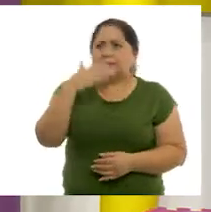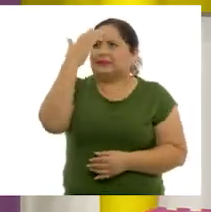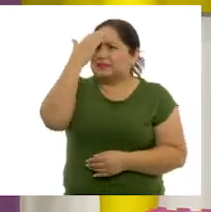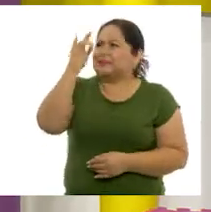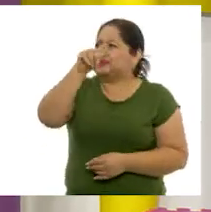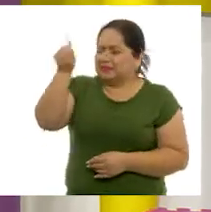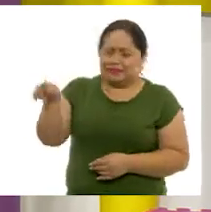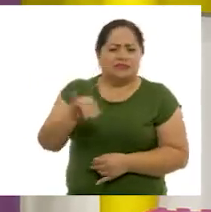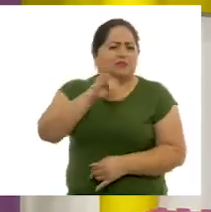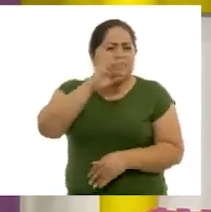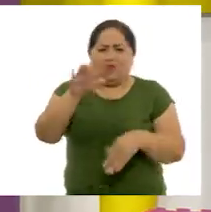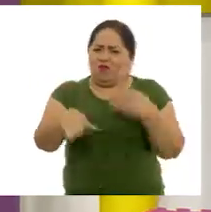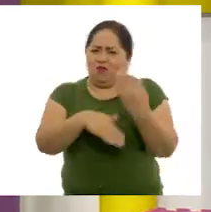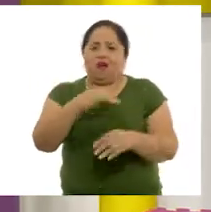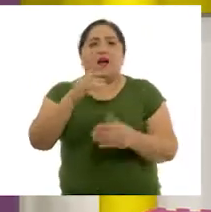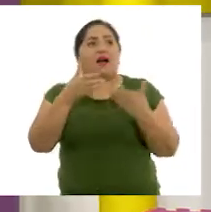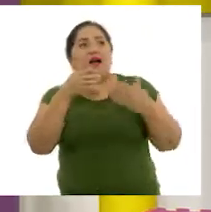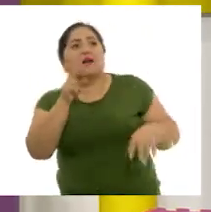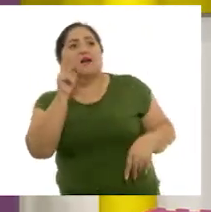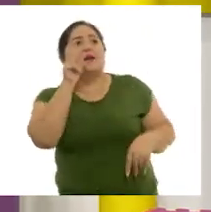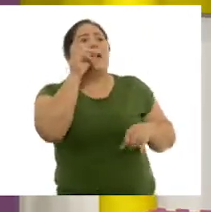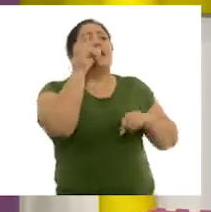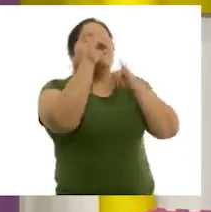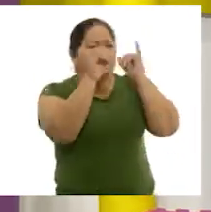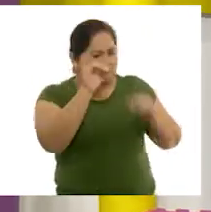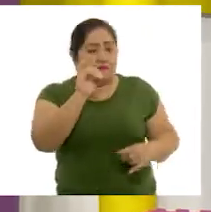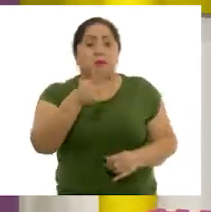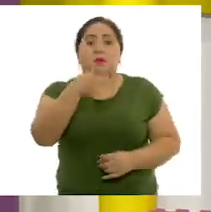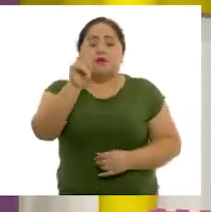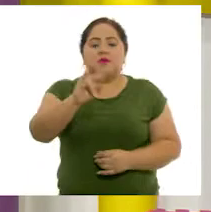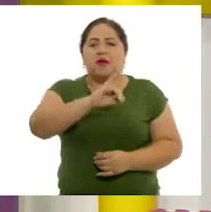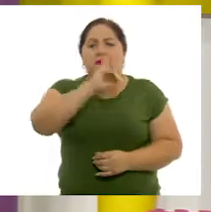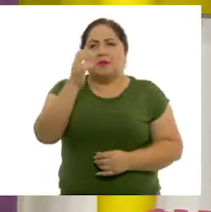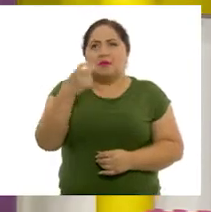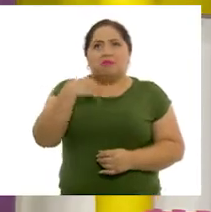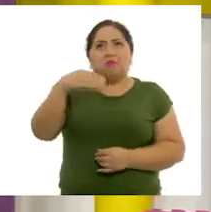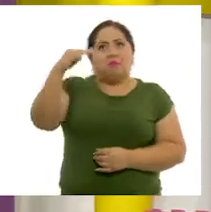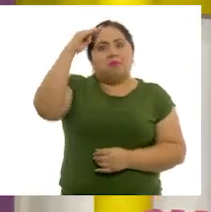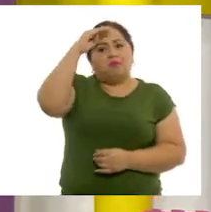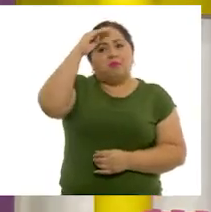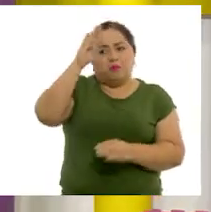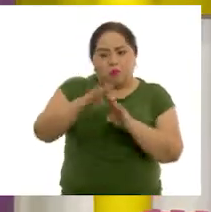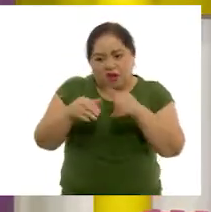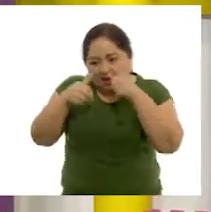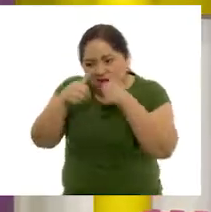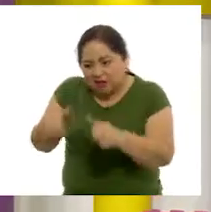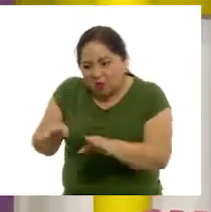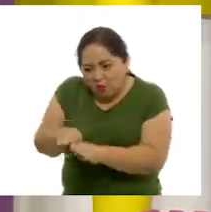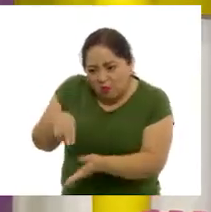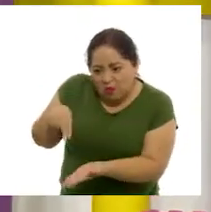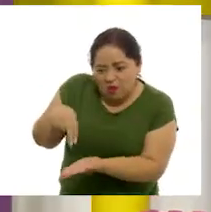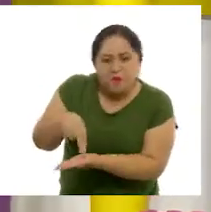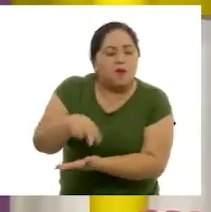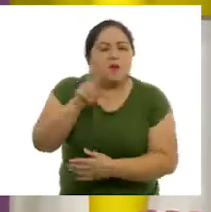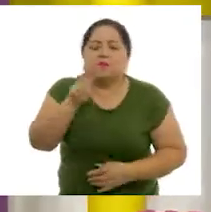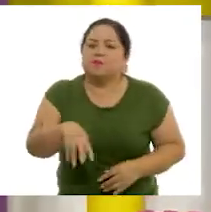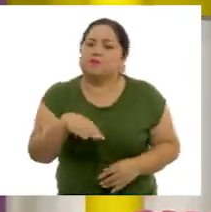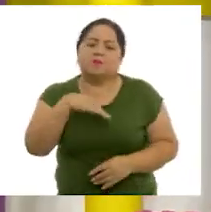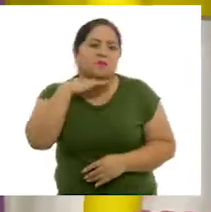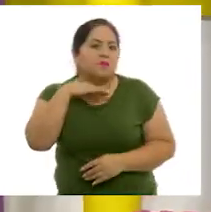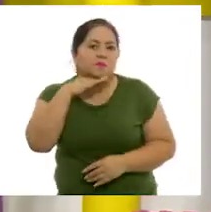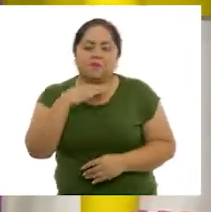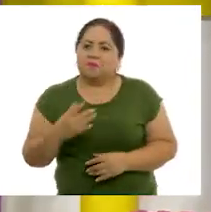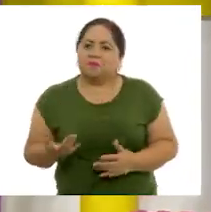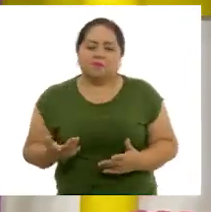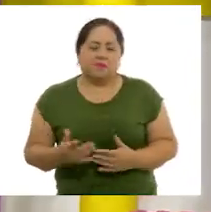bien, los reconozco cuando los veo en la calle a la distancia, pero nunca había tomado en cuenta poner atención a cómo caminan. A su forma de